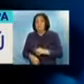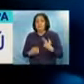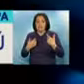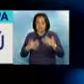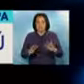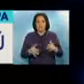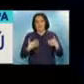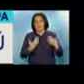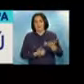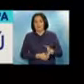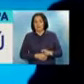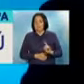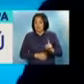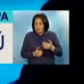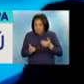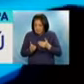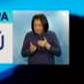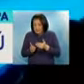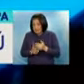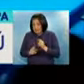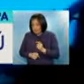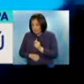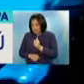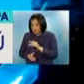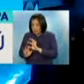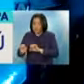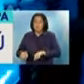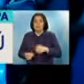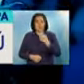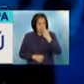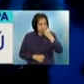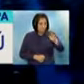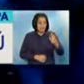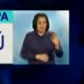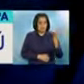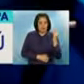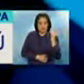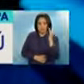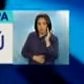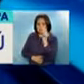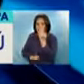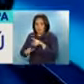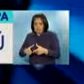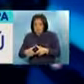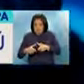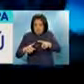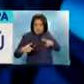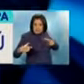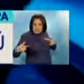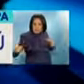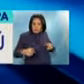estar contentos porque dentro de muy pronto también podrán ver a tiburones de más de 2 metros de largo.